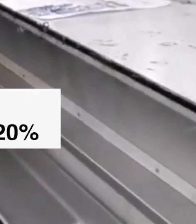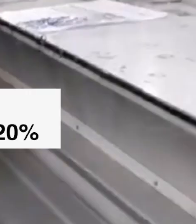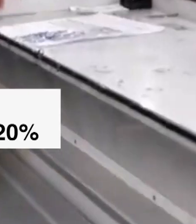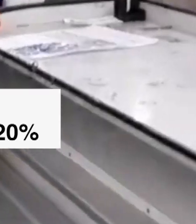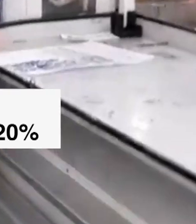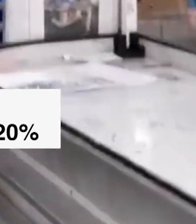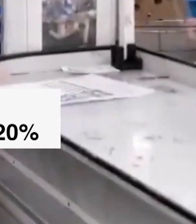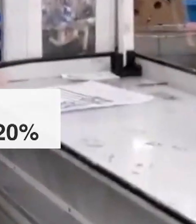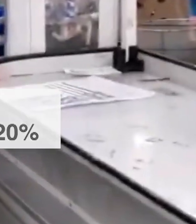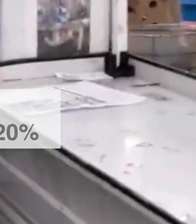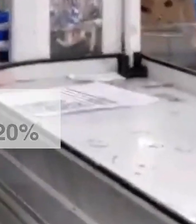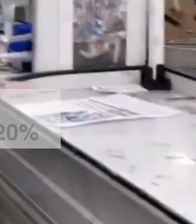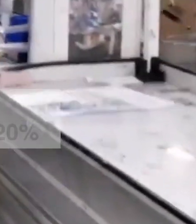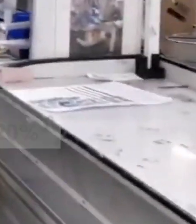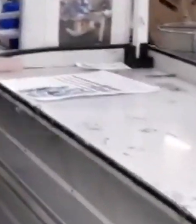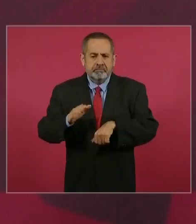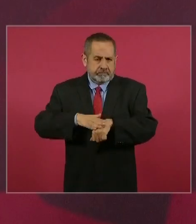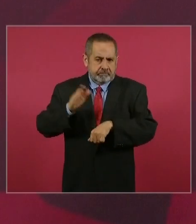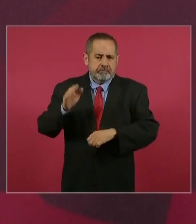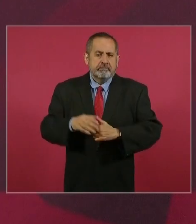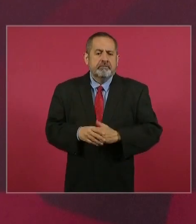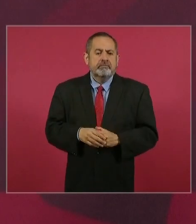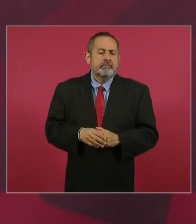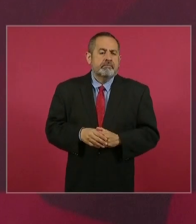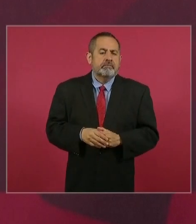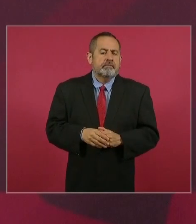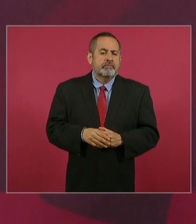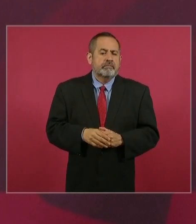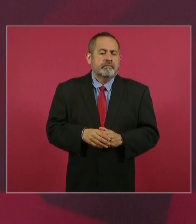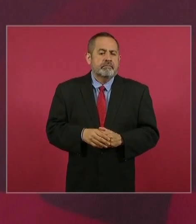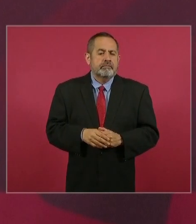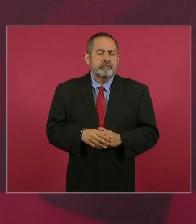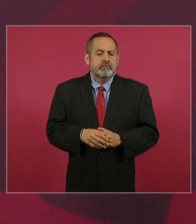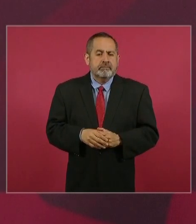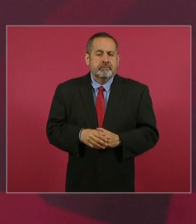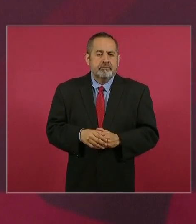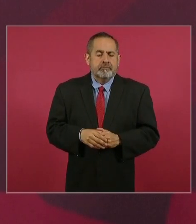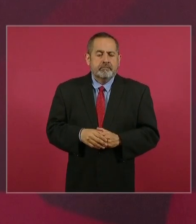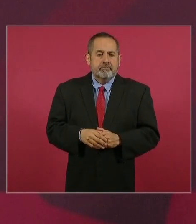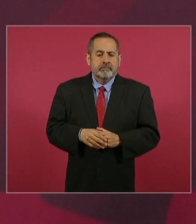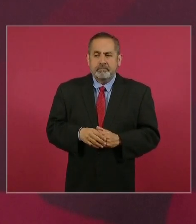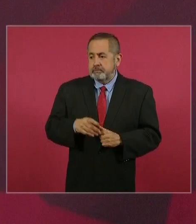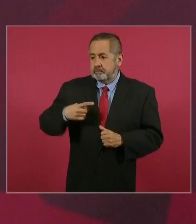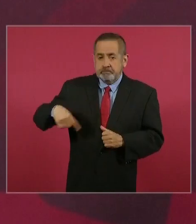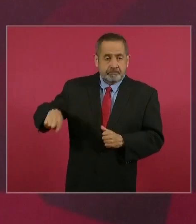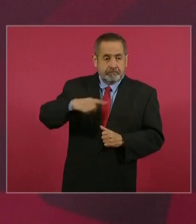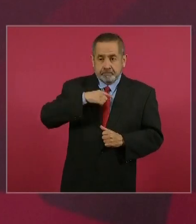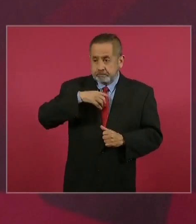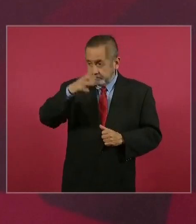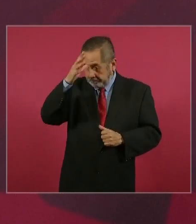entre los sectores obrero patronal y el gobierno que es algo verdaderamente